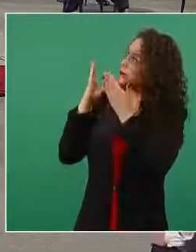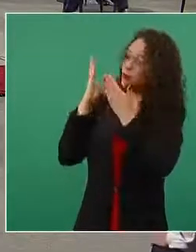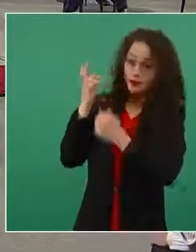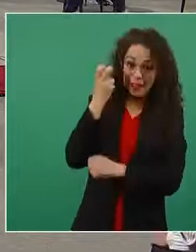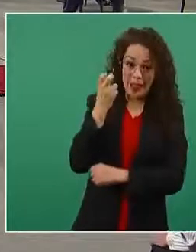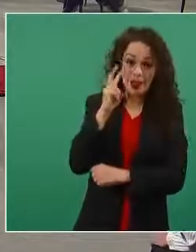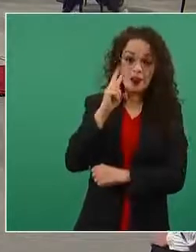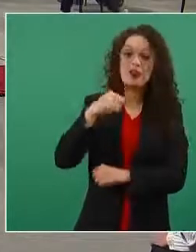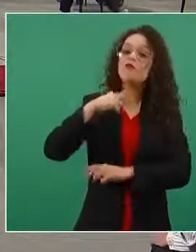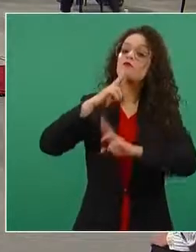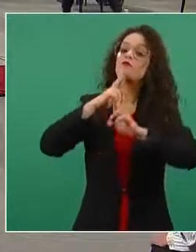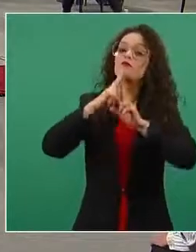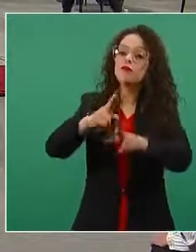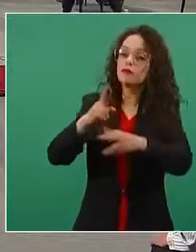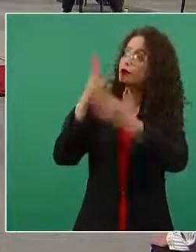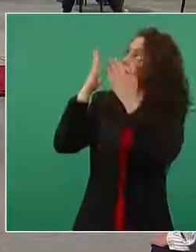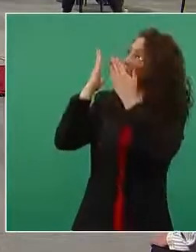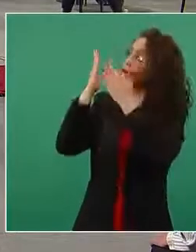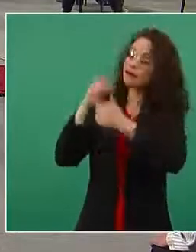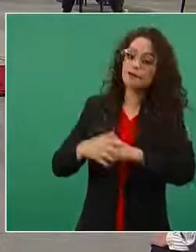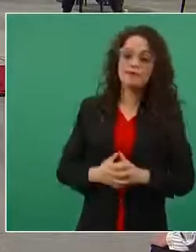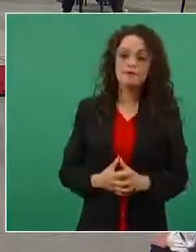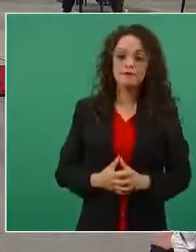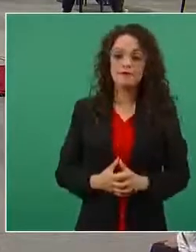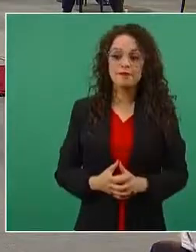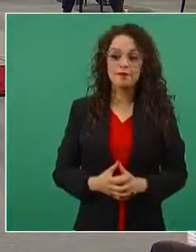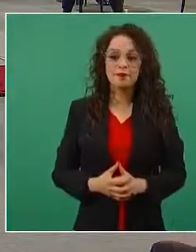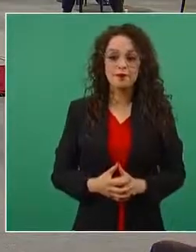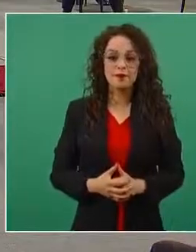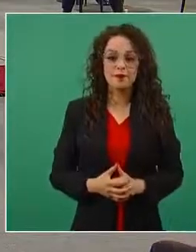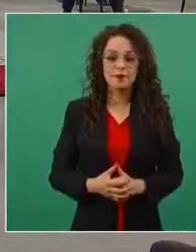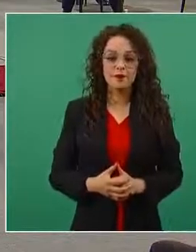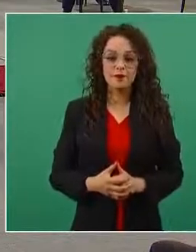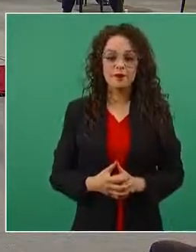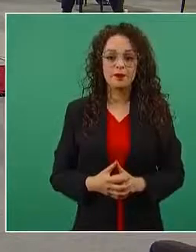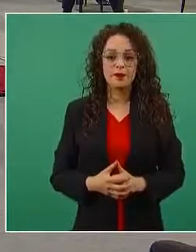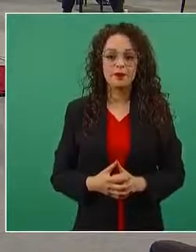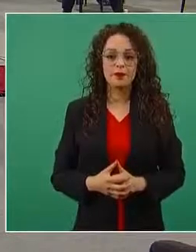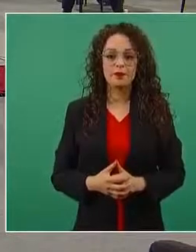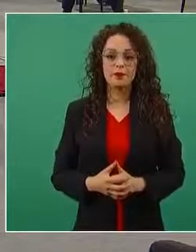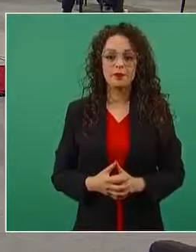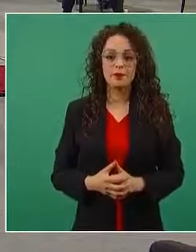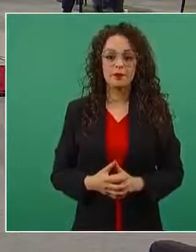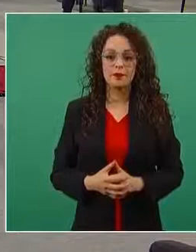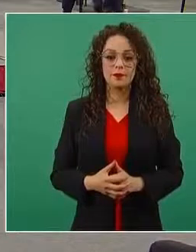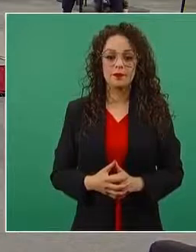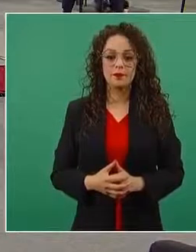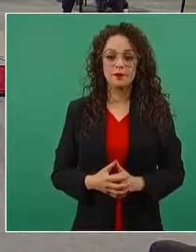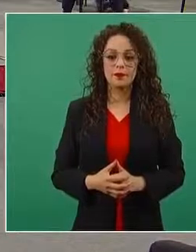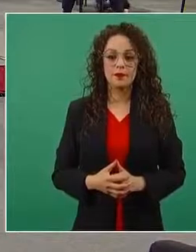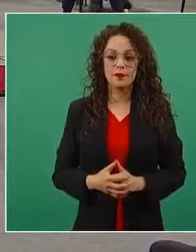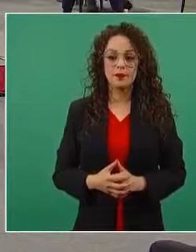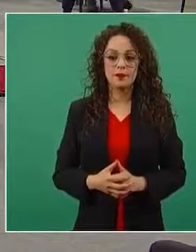miren lo que contesté. Al País,